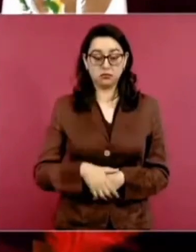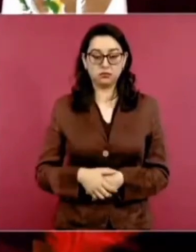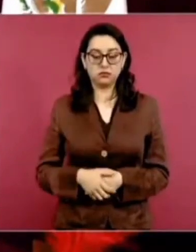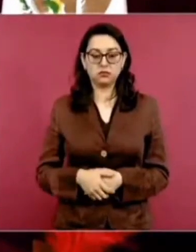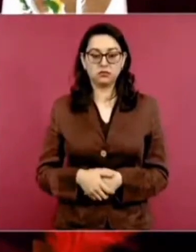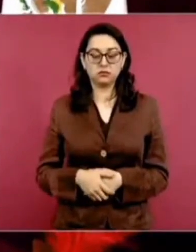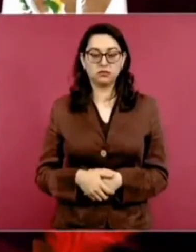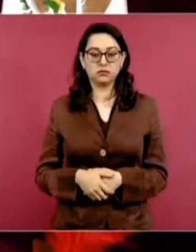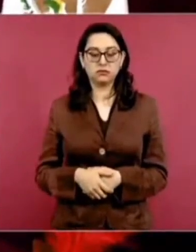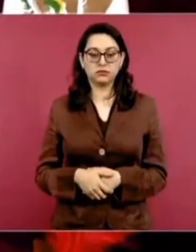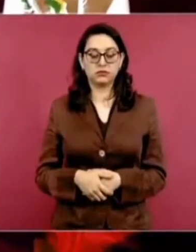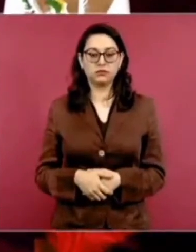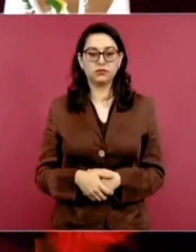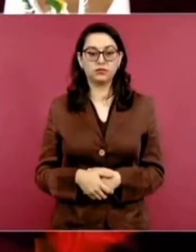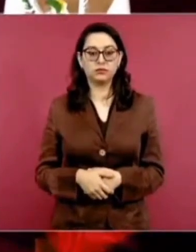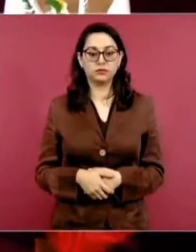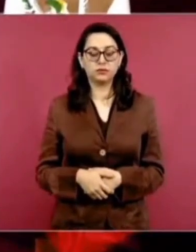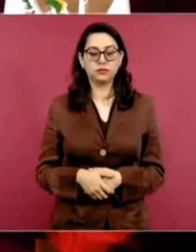Me acordé ahorita de un